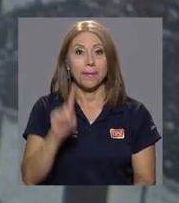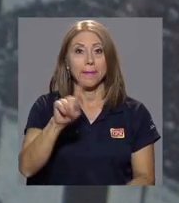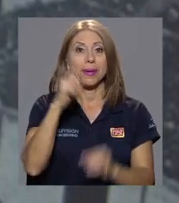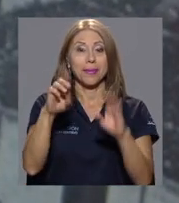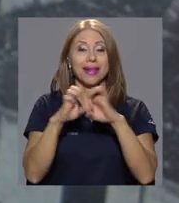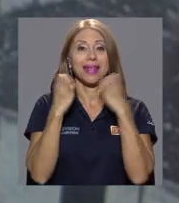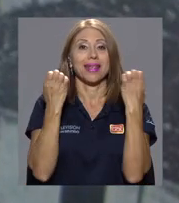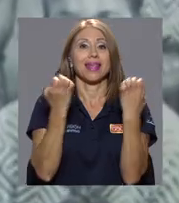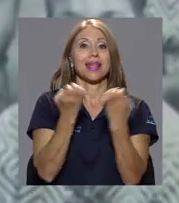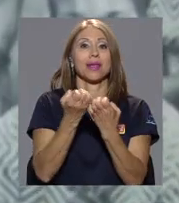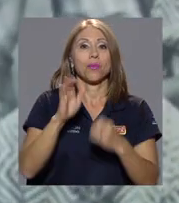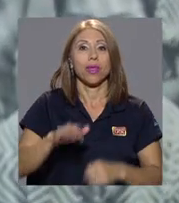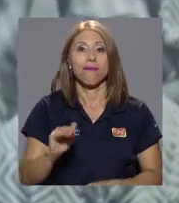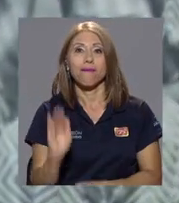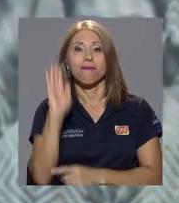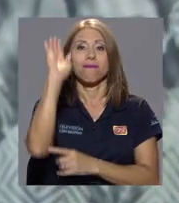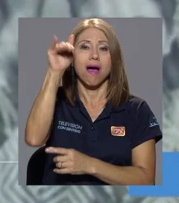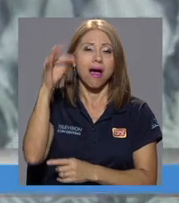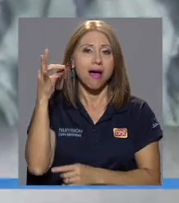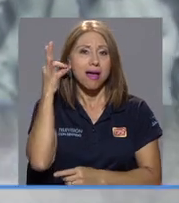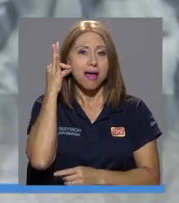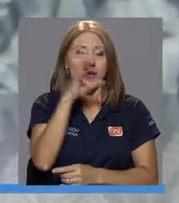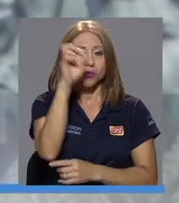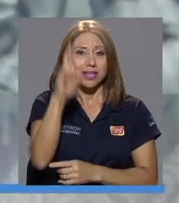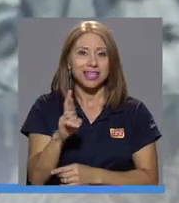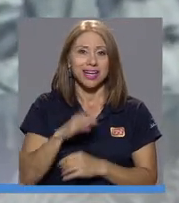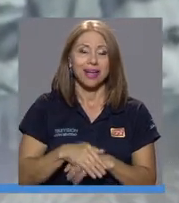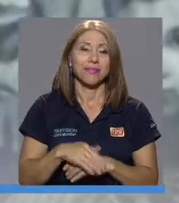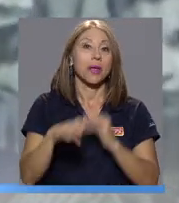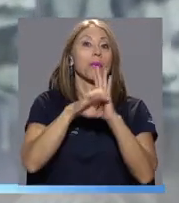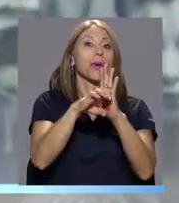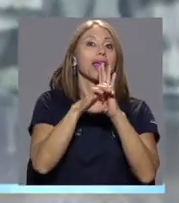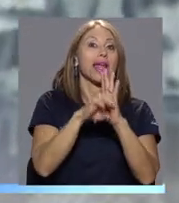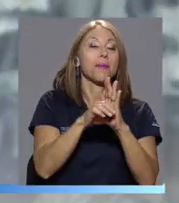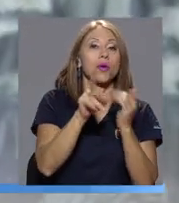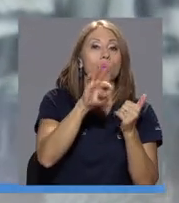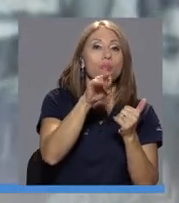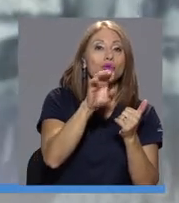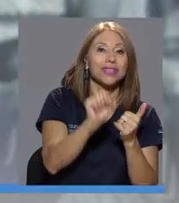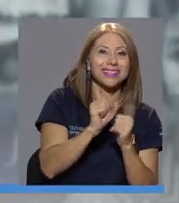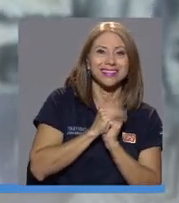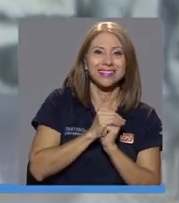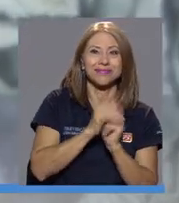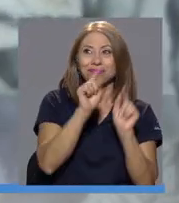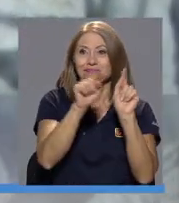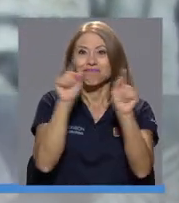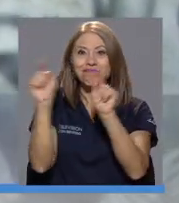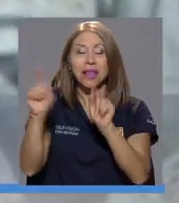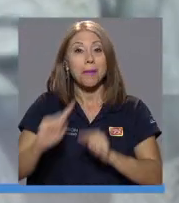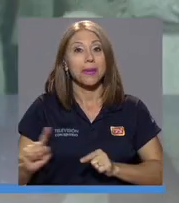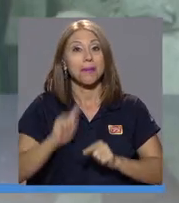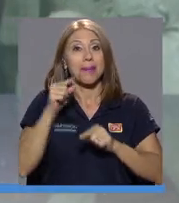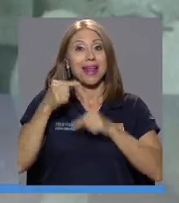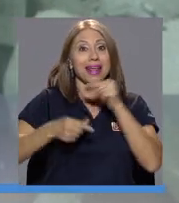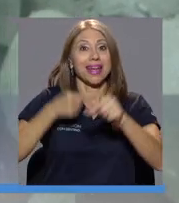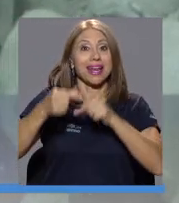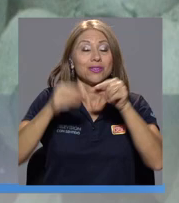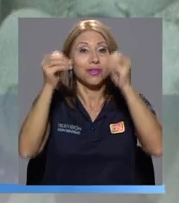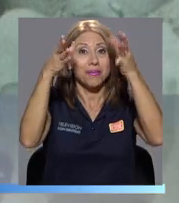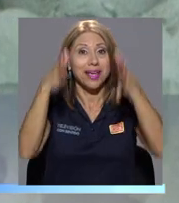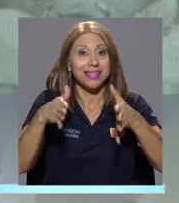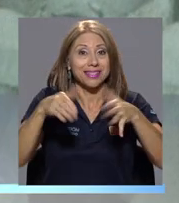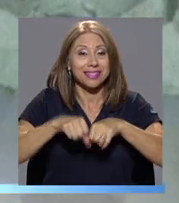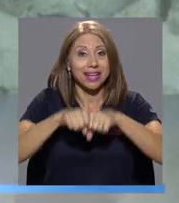el primer equipo de baloncesto femenino de Costa Rica. Alegorías como las musas y la primera generación de maestras normalistas